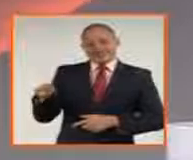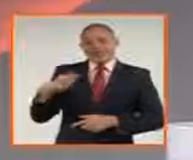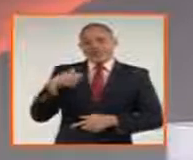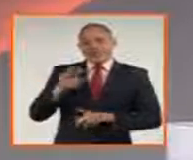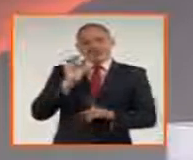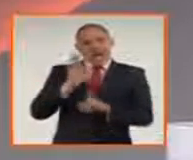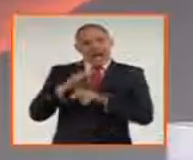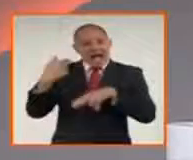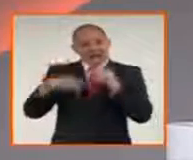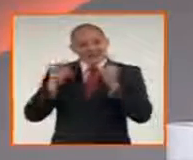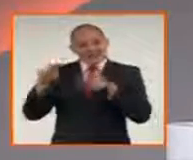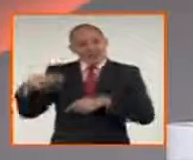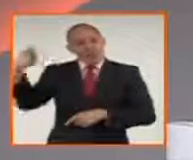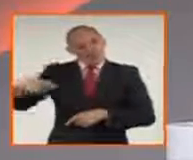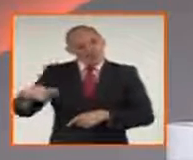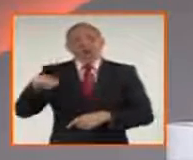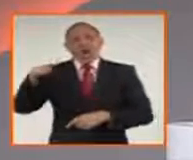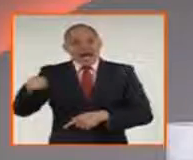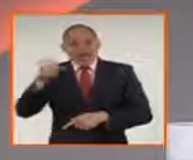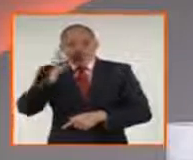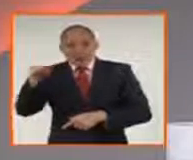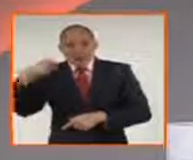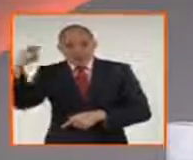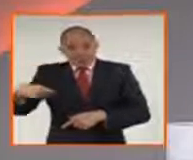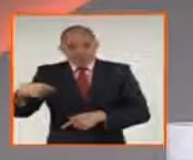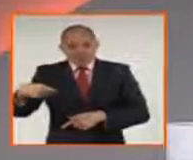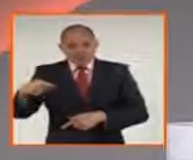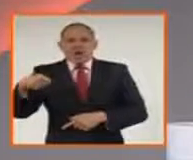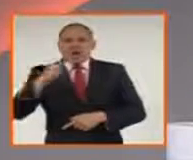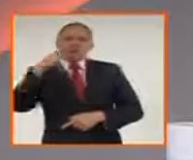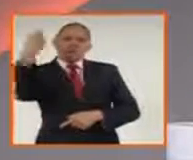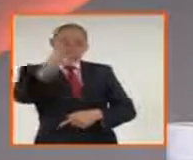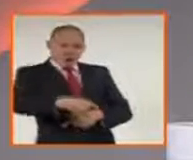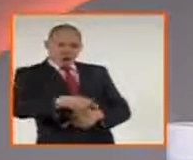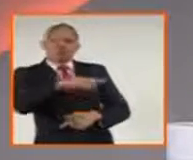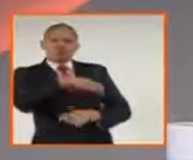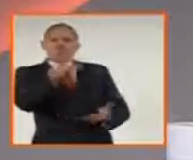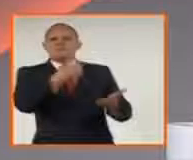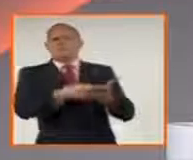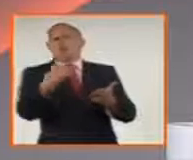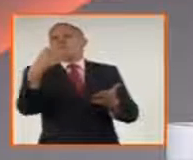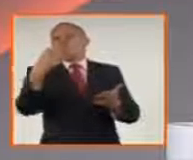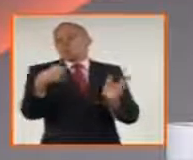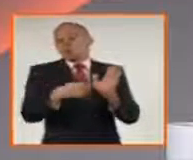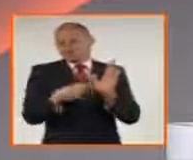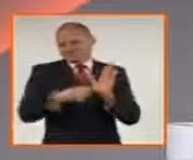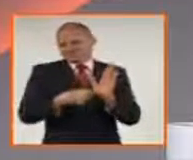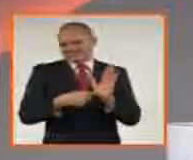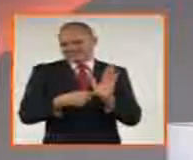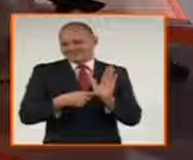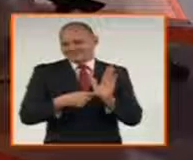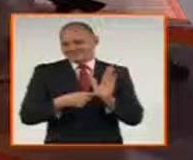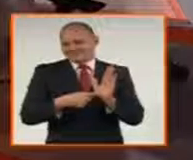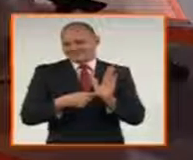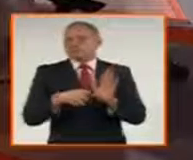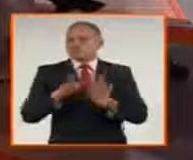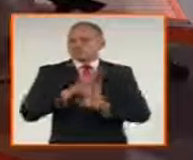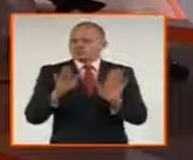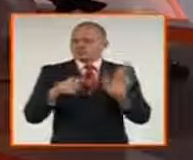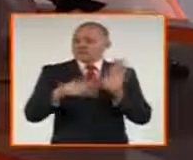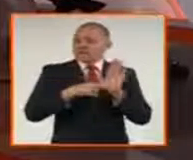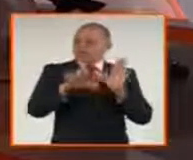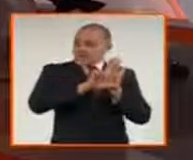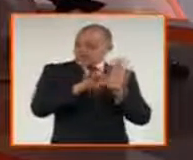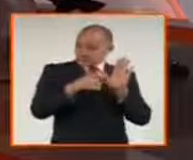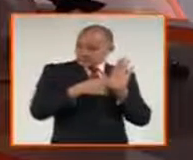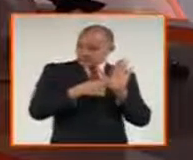de de varios elementos, ¿no? Esa obligación de dar alimentos tiene unas características que están reflejadas en la ley, y la primera